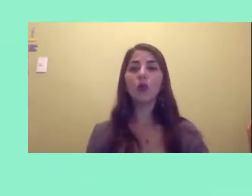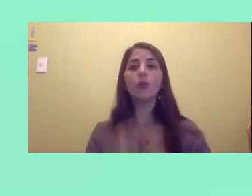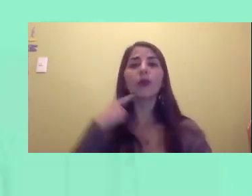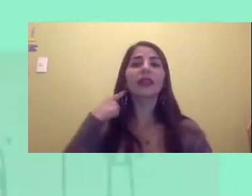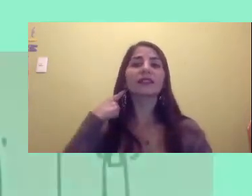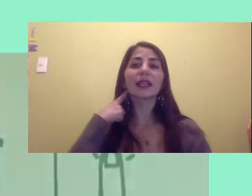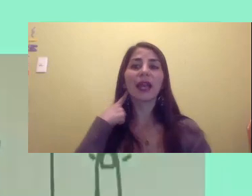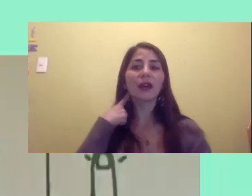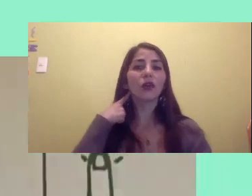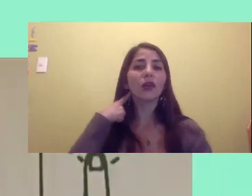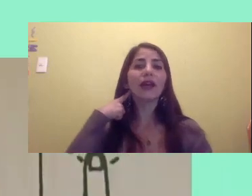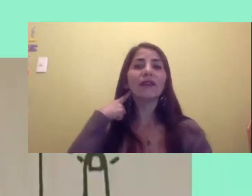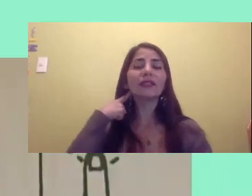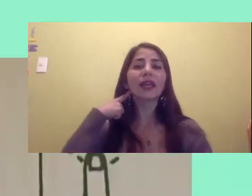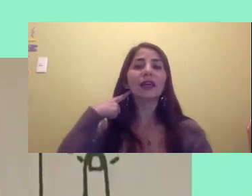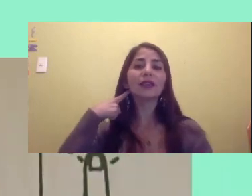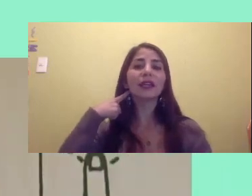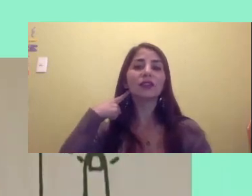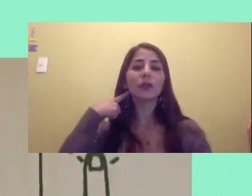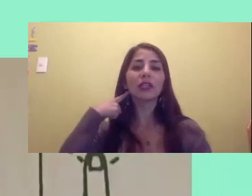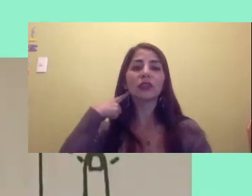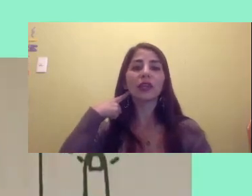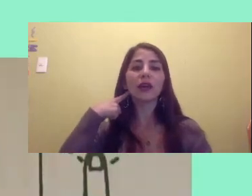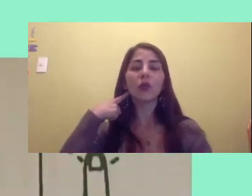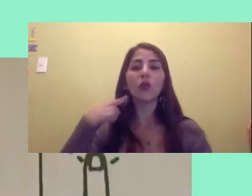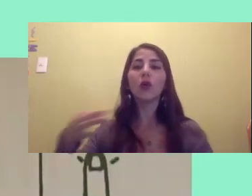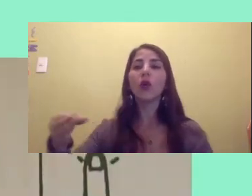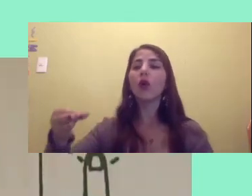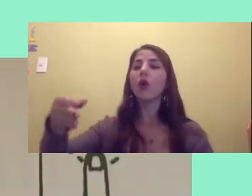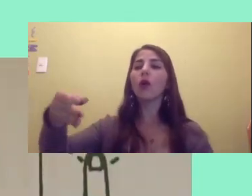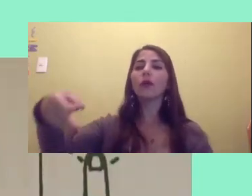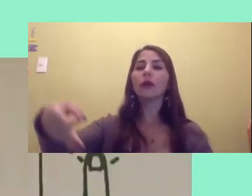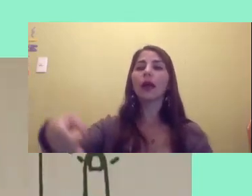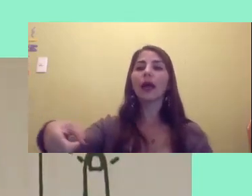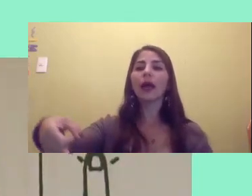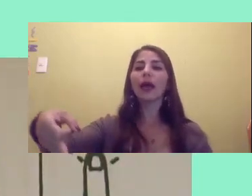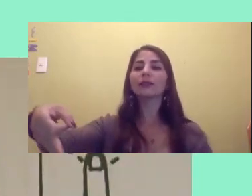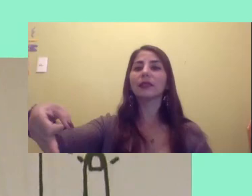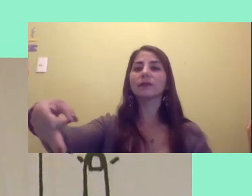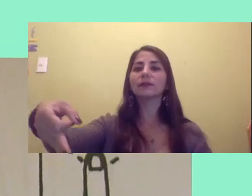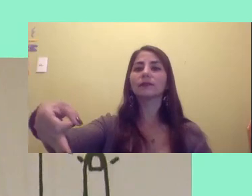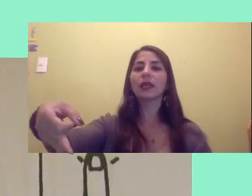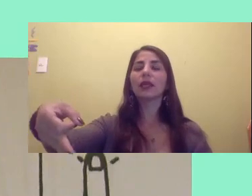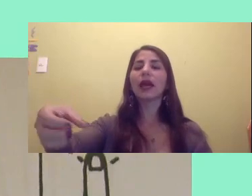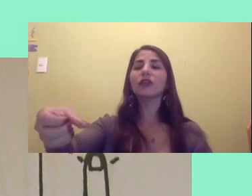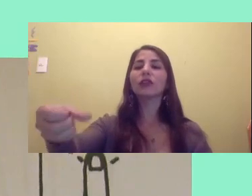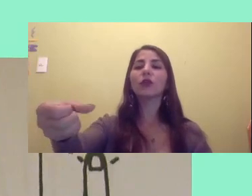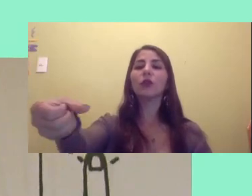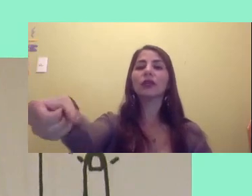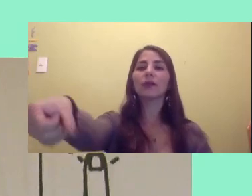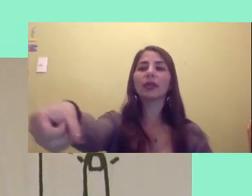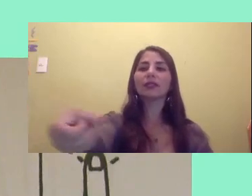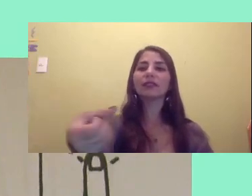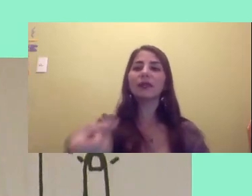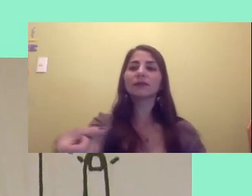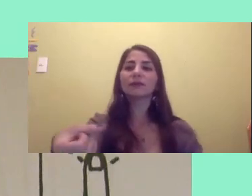La Q pueden hacerla con la cabeza, indicando el palito de la Q, o así. Hay otra